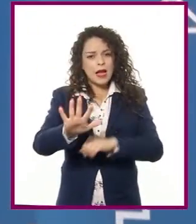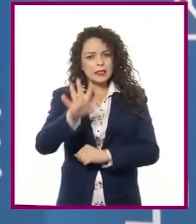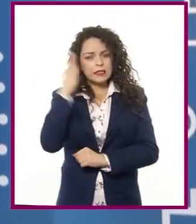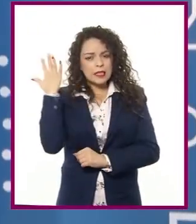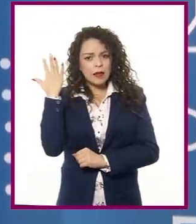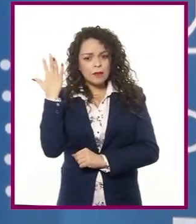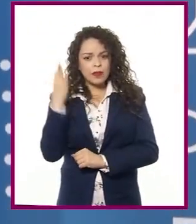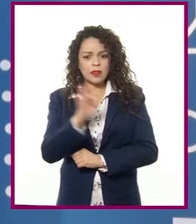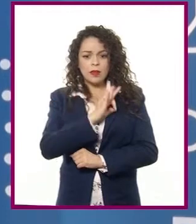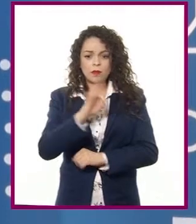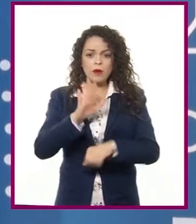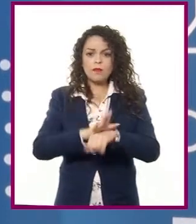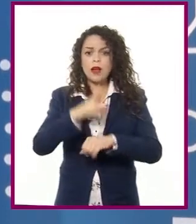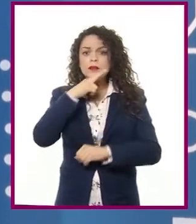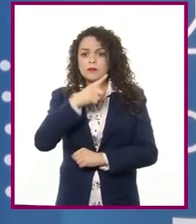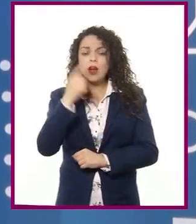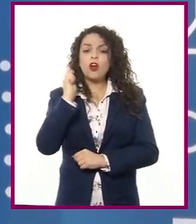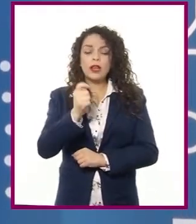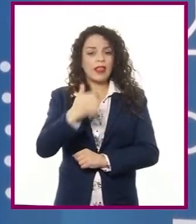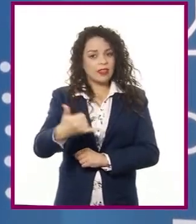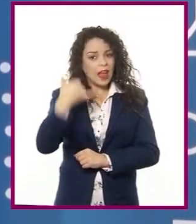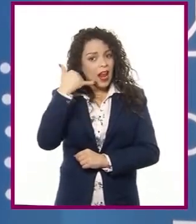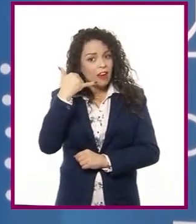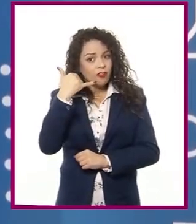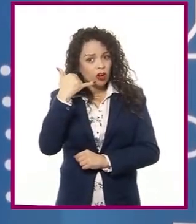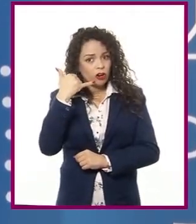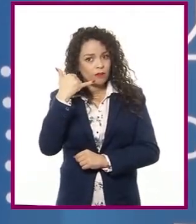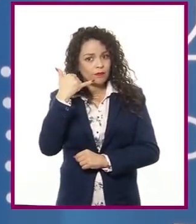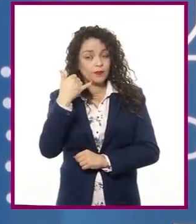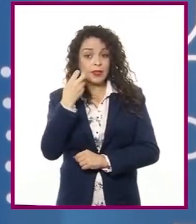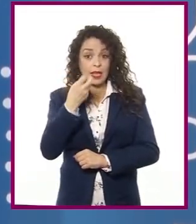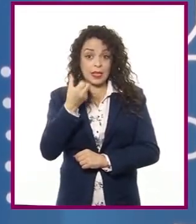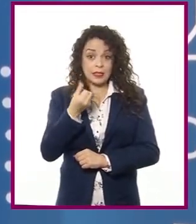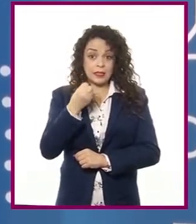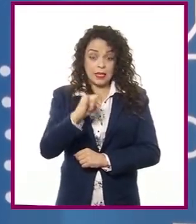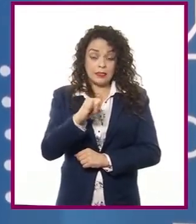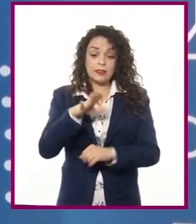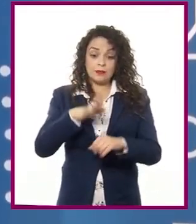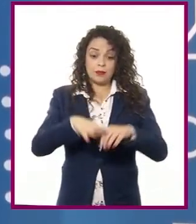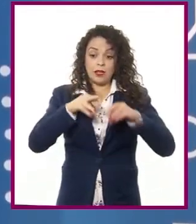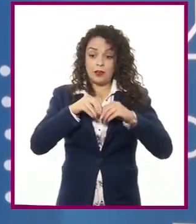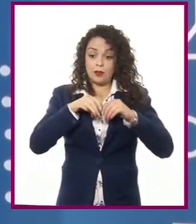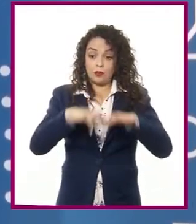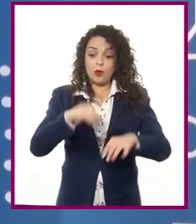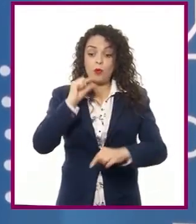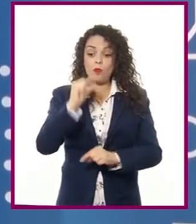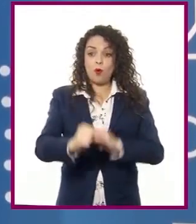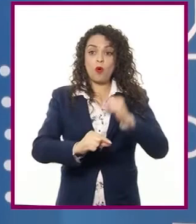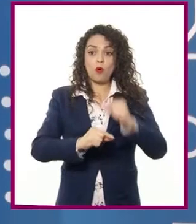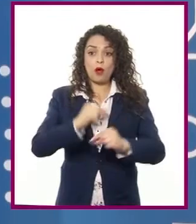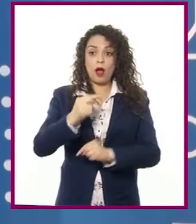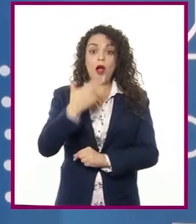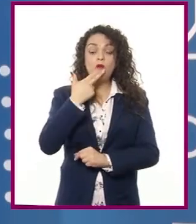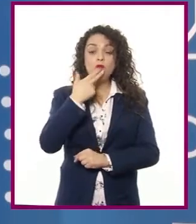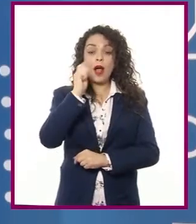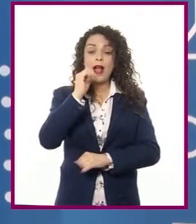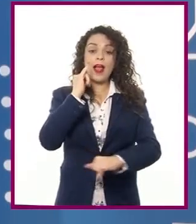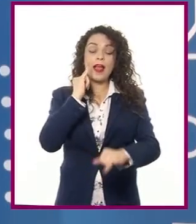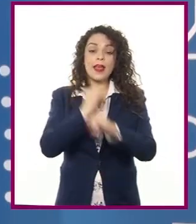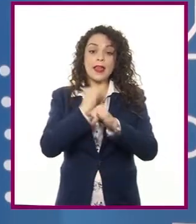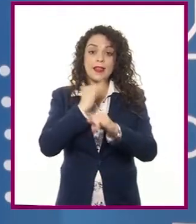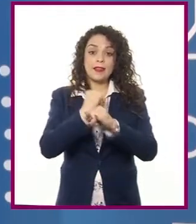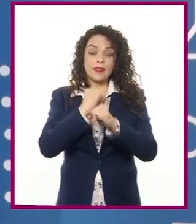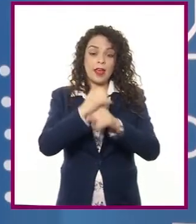mayor capacidad que el teléfono. Así surgió y se popularizó poco a poco el Internet, entre los